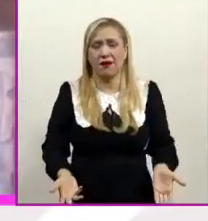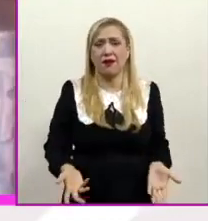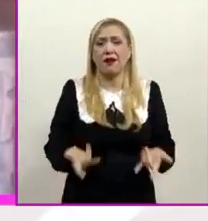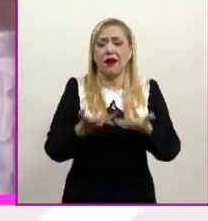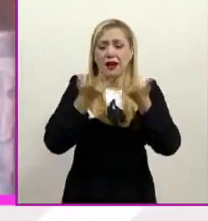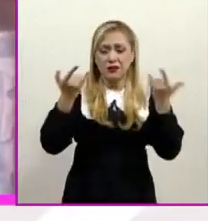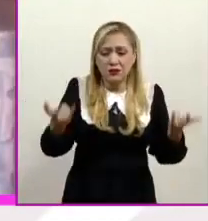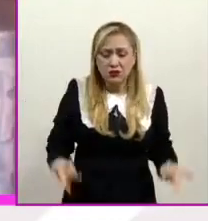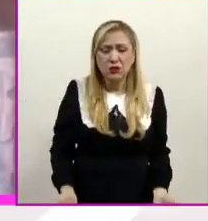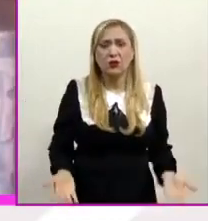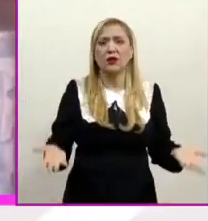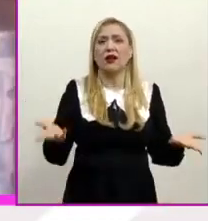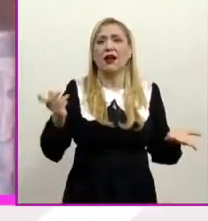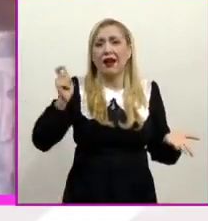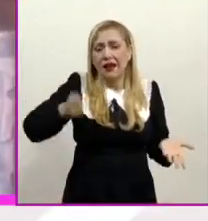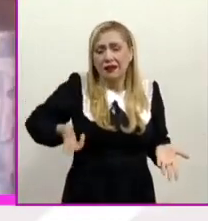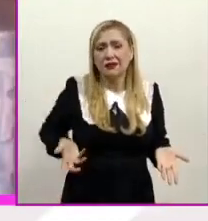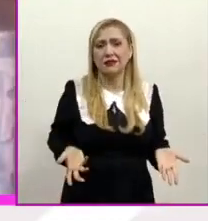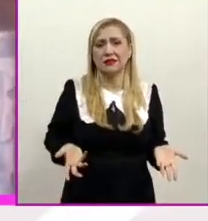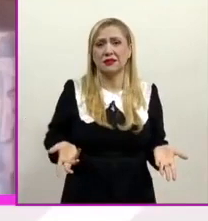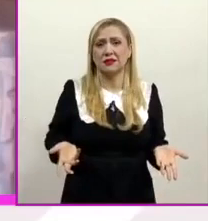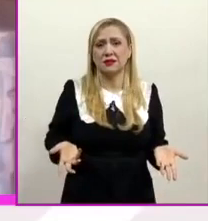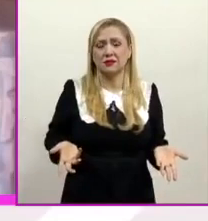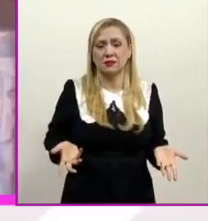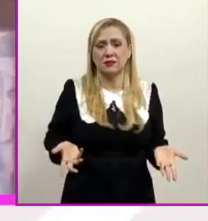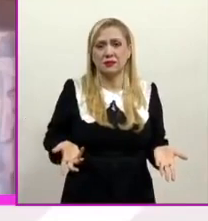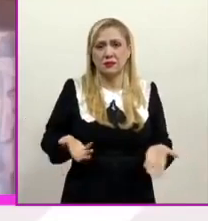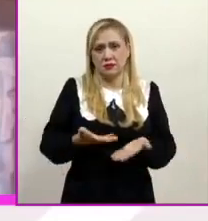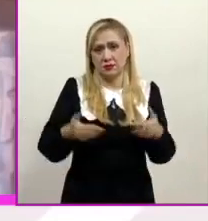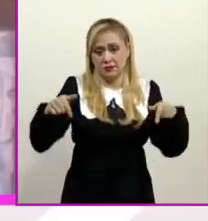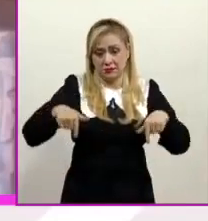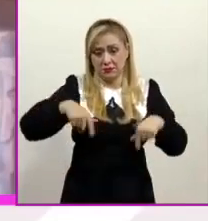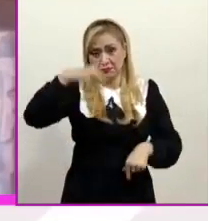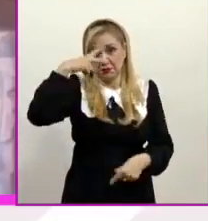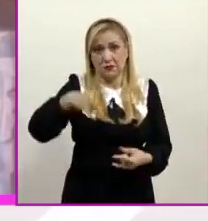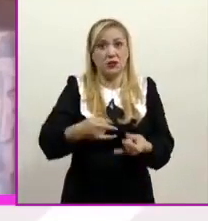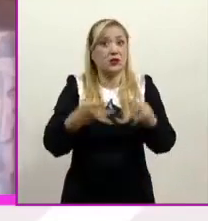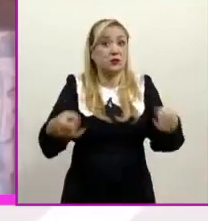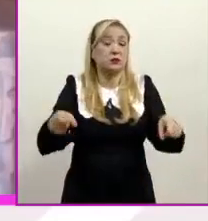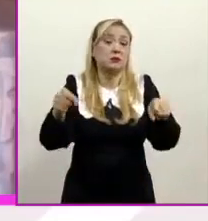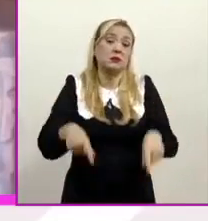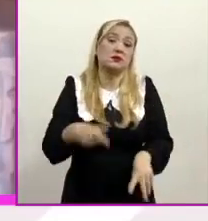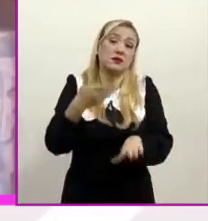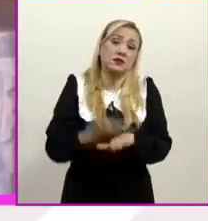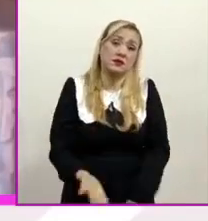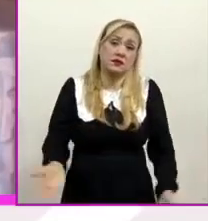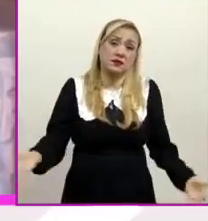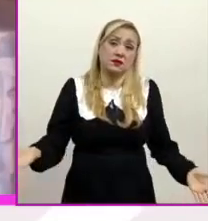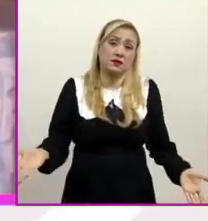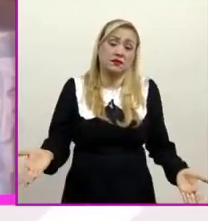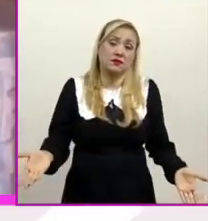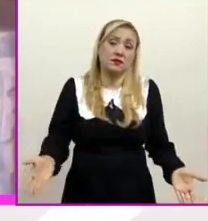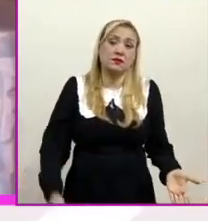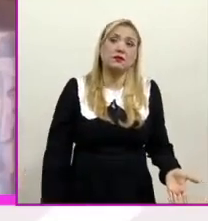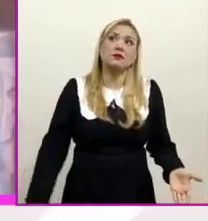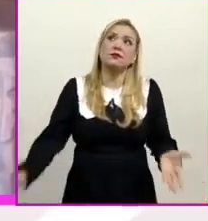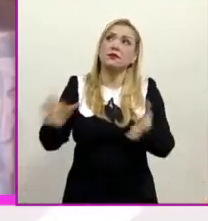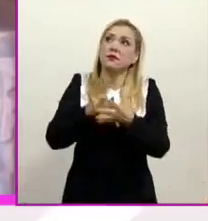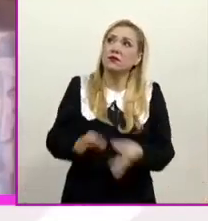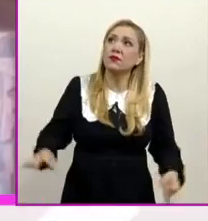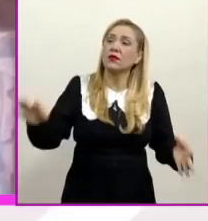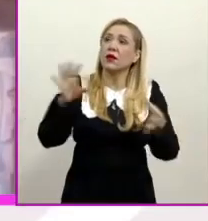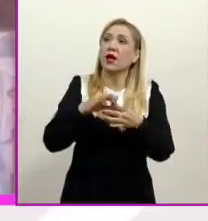historias nos contamos. Y eso abarca, por supuesto, la historia de este propio país. Hemos venido contándonos una historia de héroes